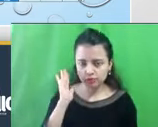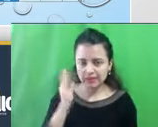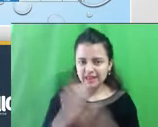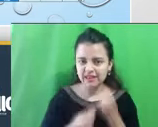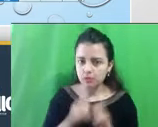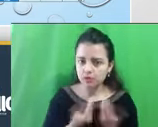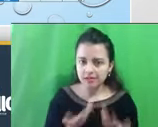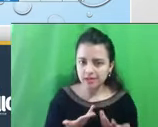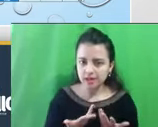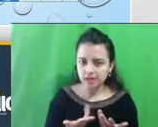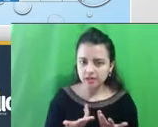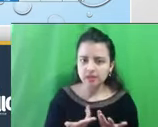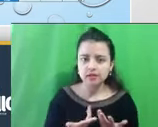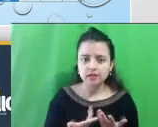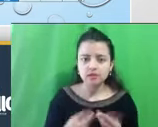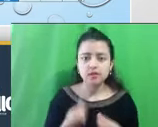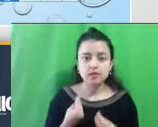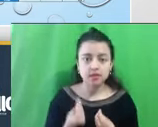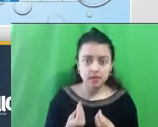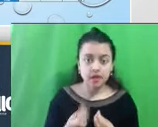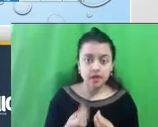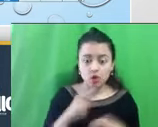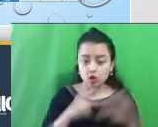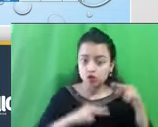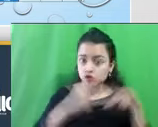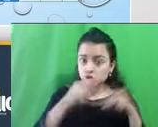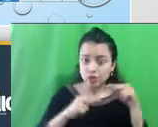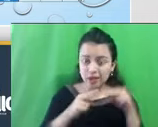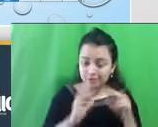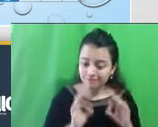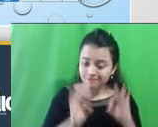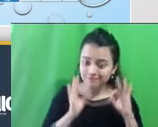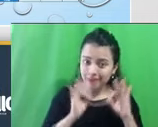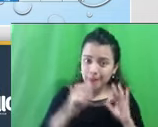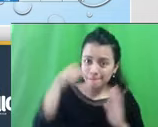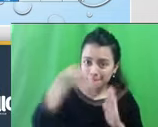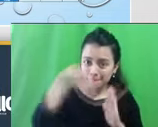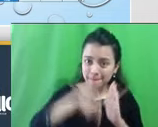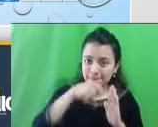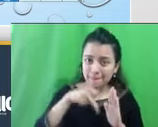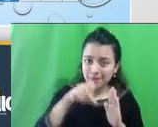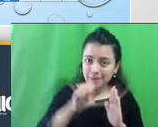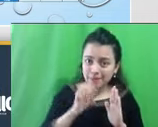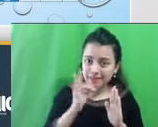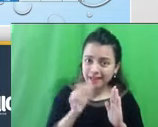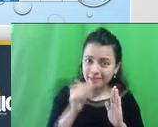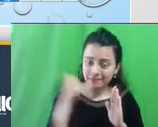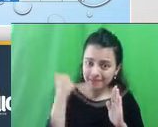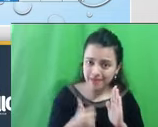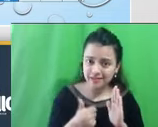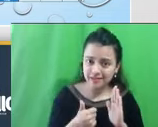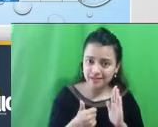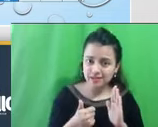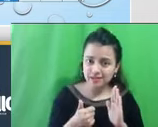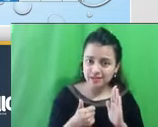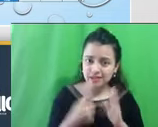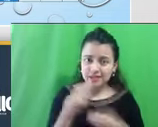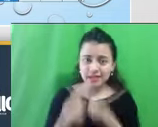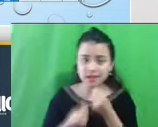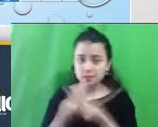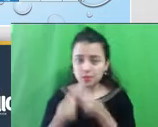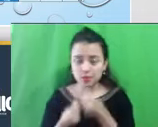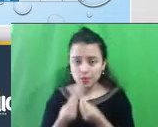primer punto? Poder construir una PETAP allá en Cartagenita, entonces que puedan tomar ellos del pozo que tienen en Cartagenita o suministrar el agua,